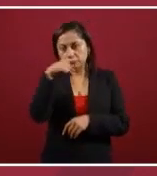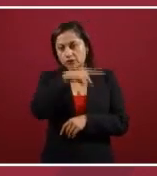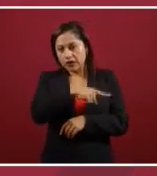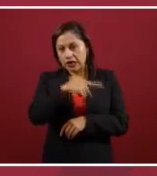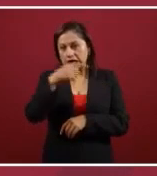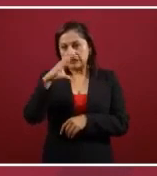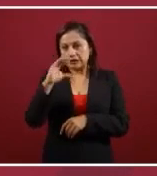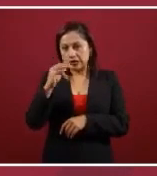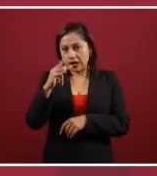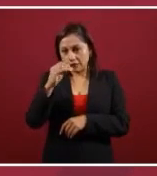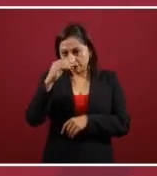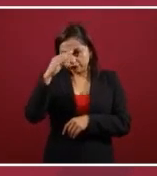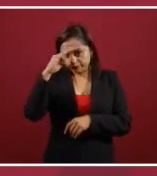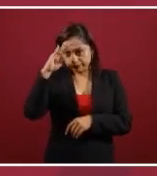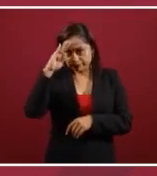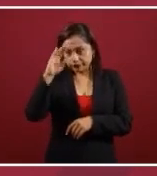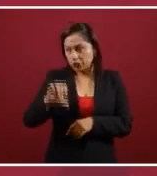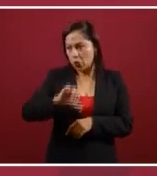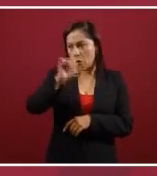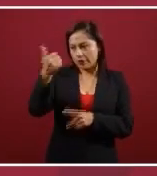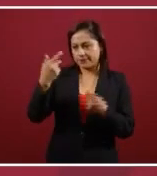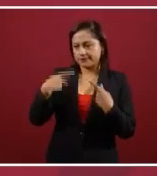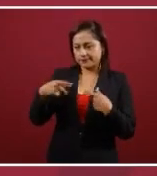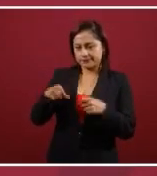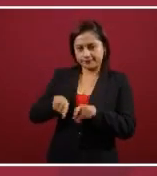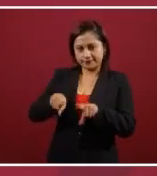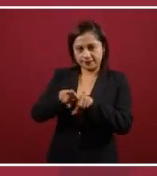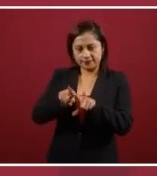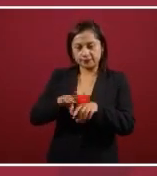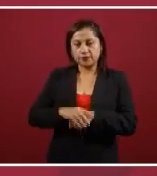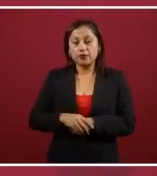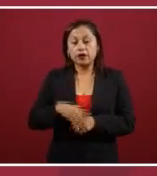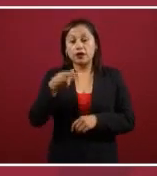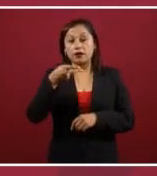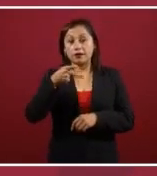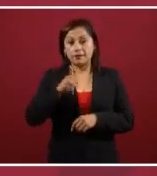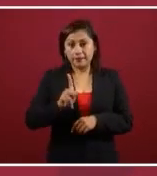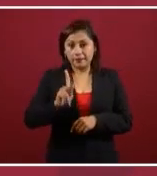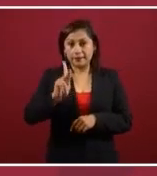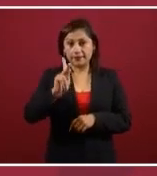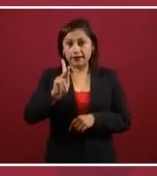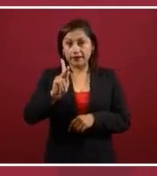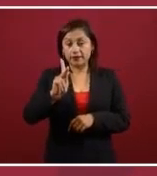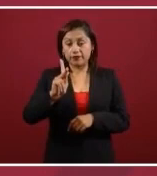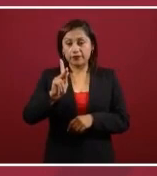de otros personajes, pero se tiene que